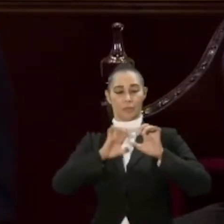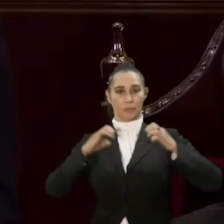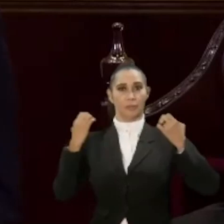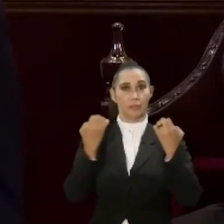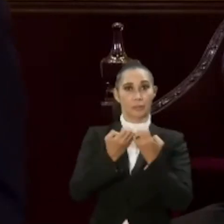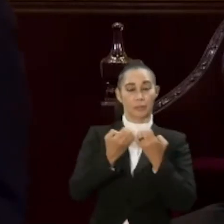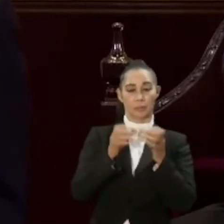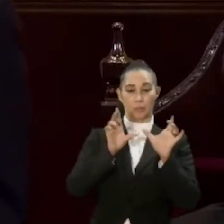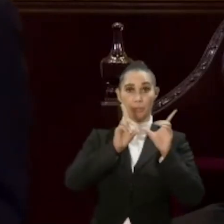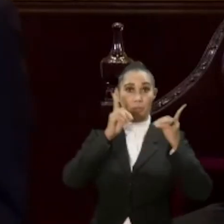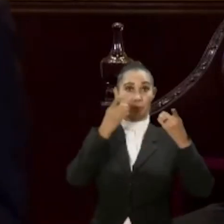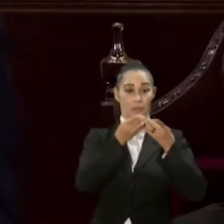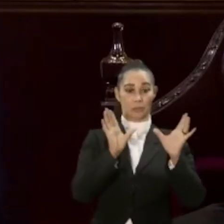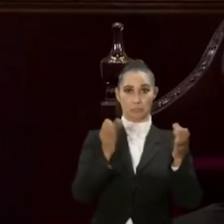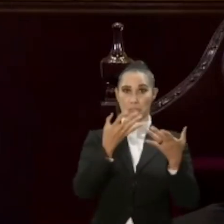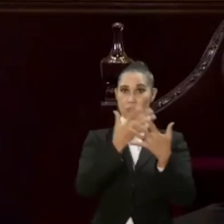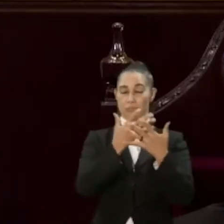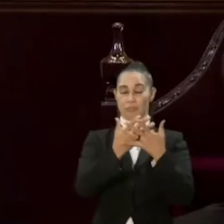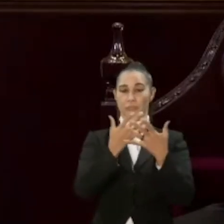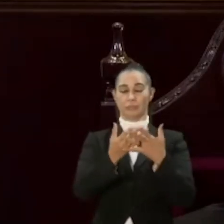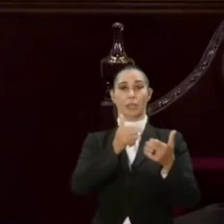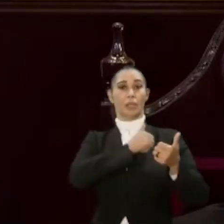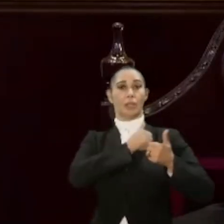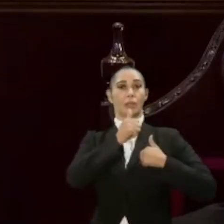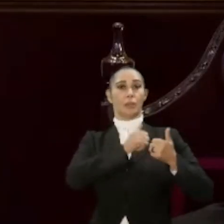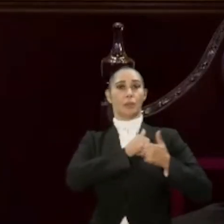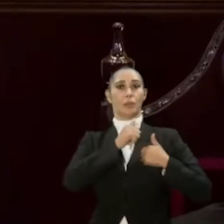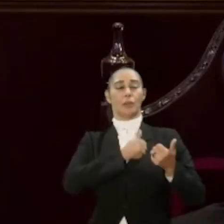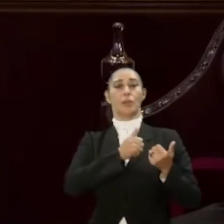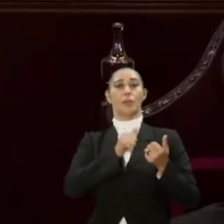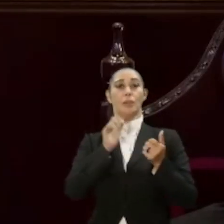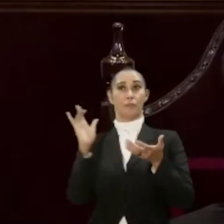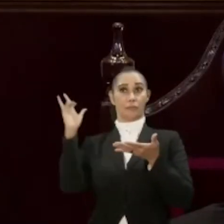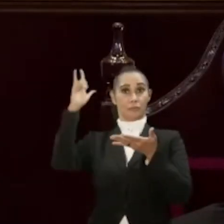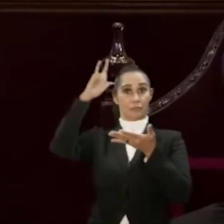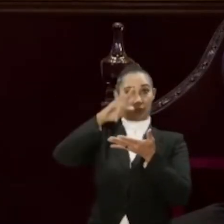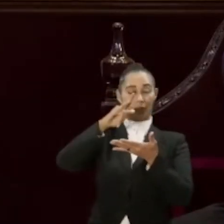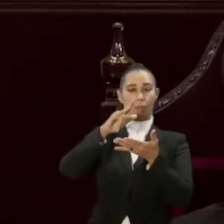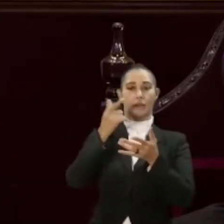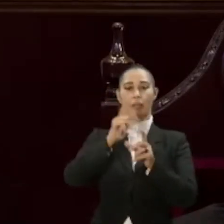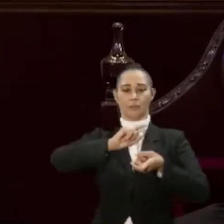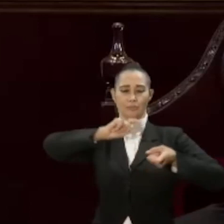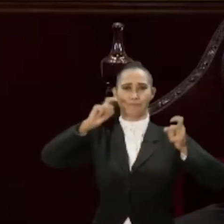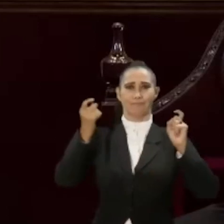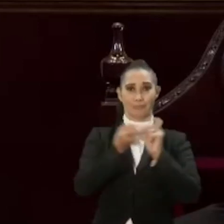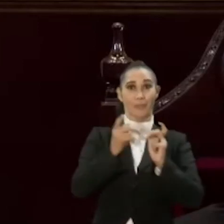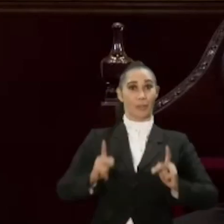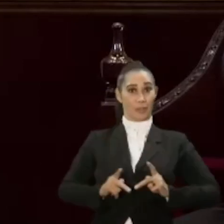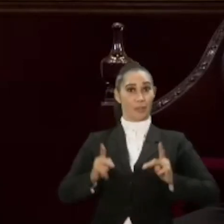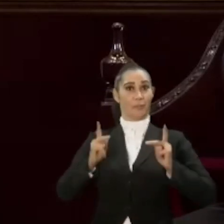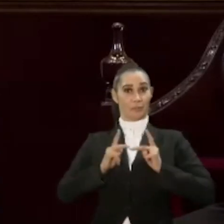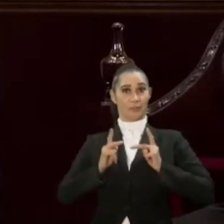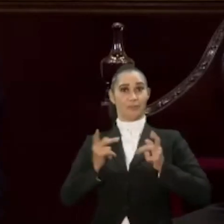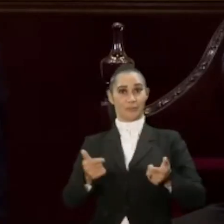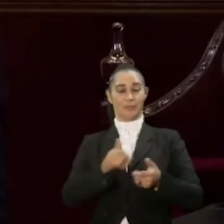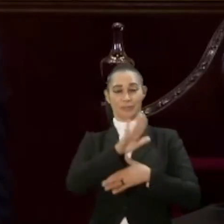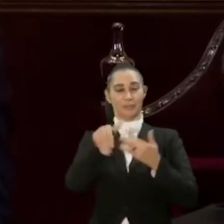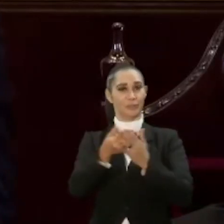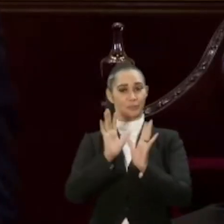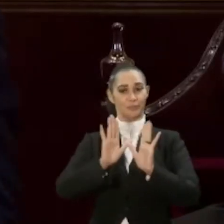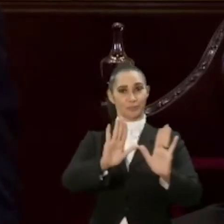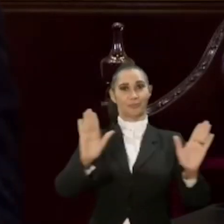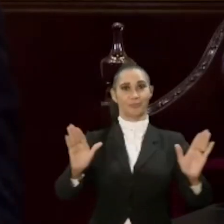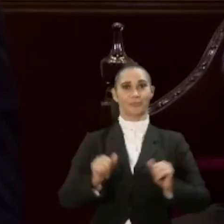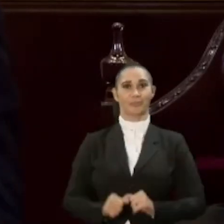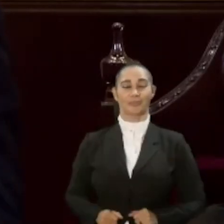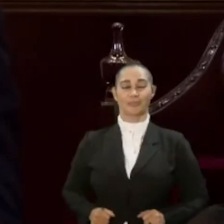y destacamentos, que el Ejército, la Fuerza Armada y la Fuerza Aérea han dado un gran cambio en la mejora de la calidad de vida de nuestros